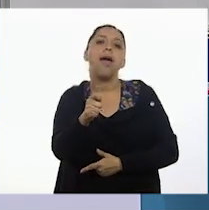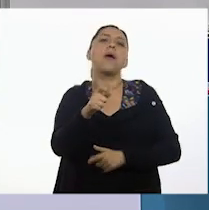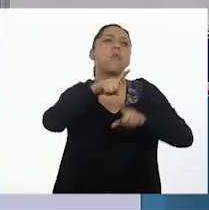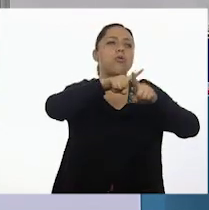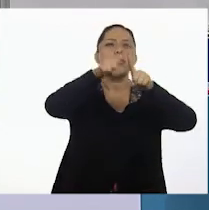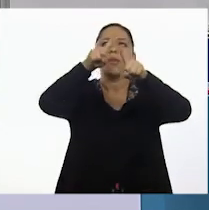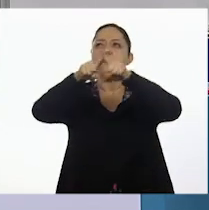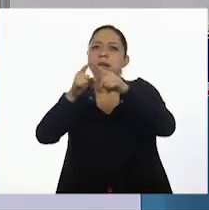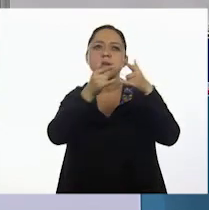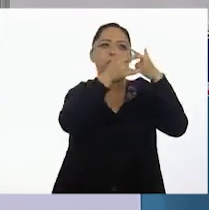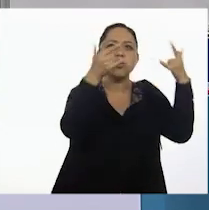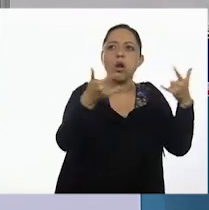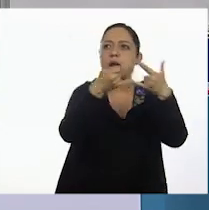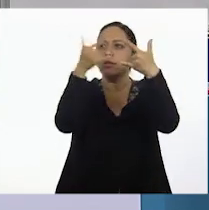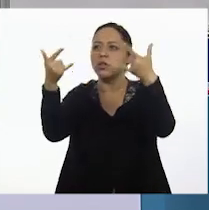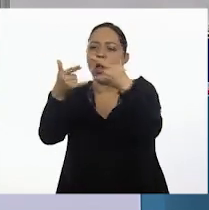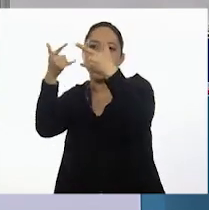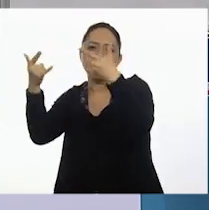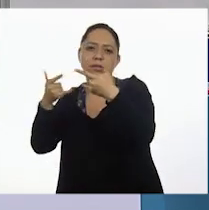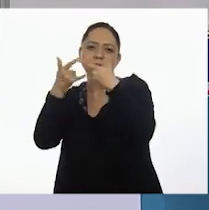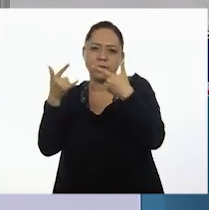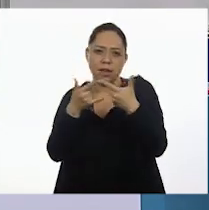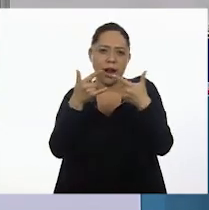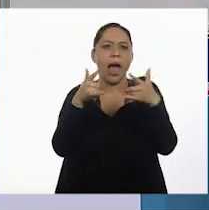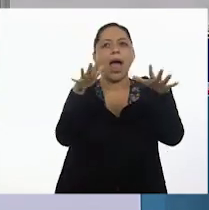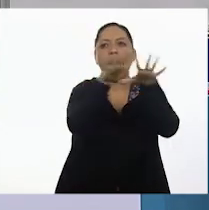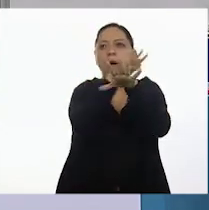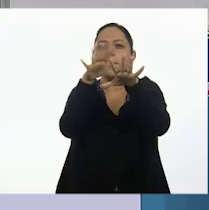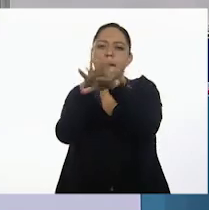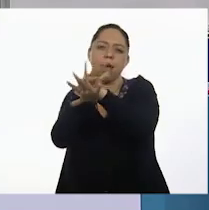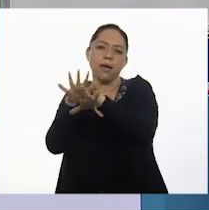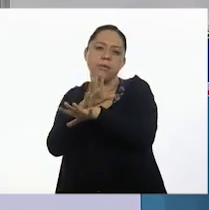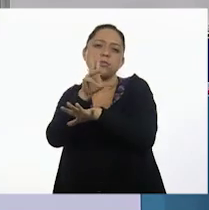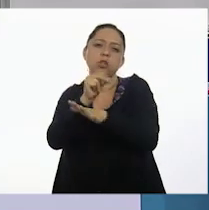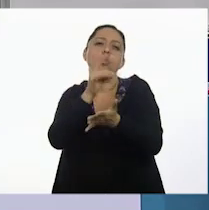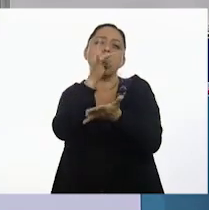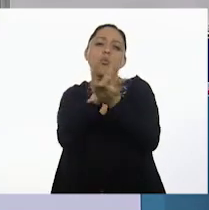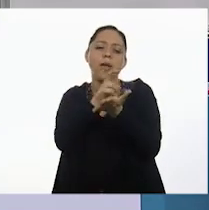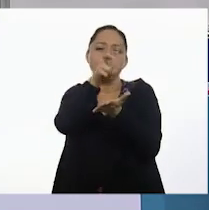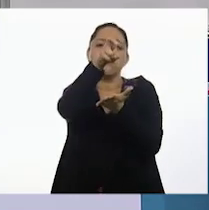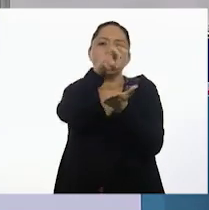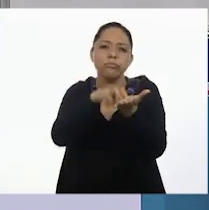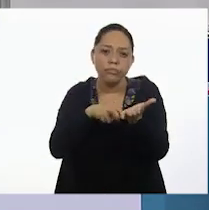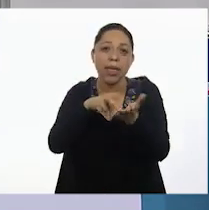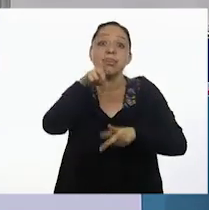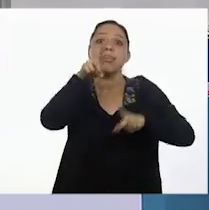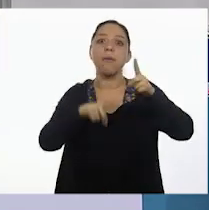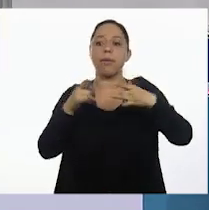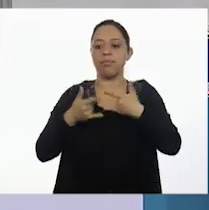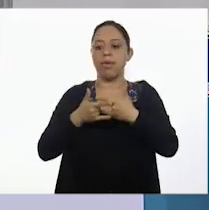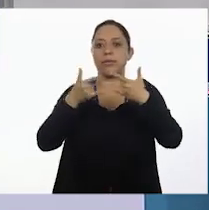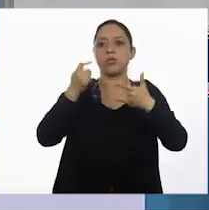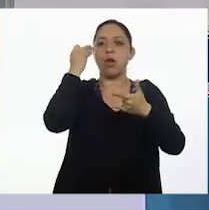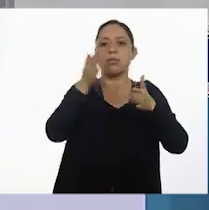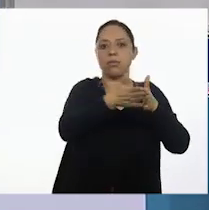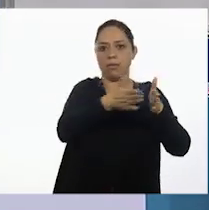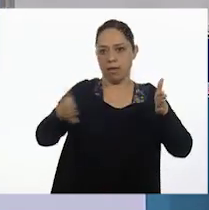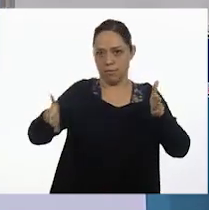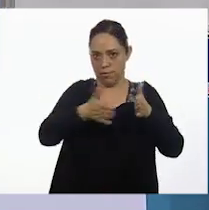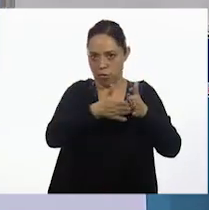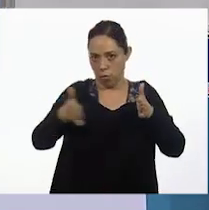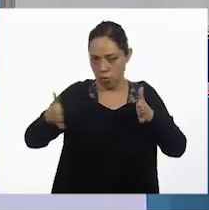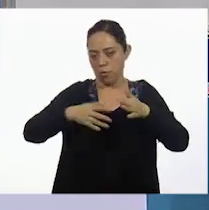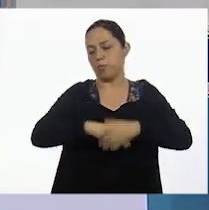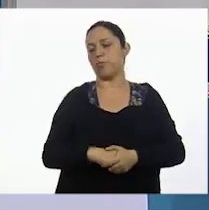versiones, esos no se modifican y se conservan ajustándose al momento histórico en el que se cuenta. En sí,